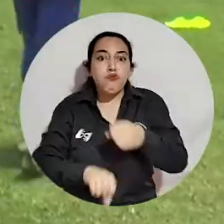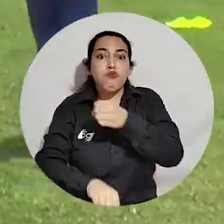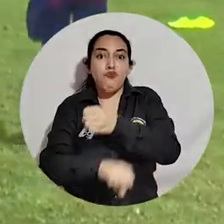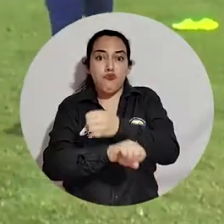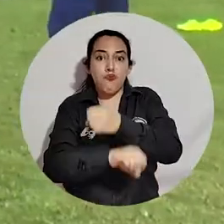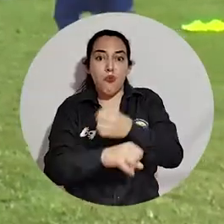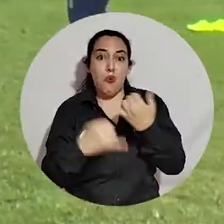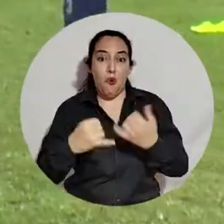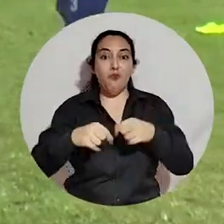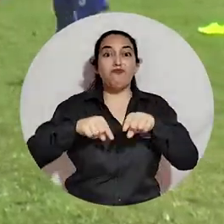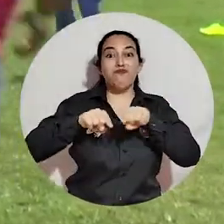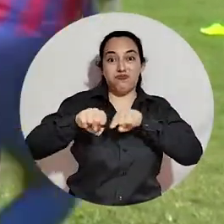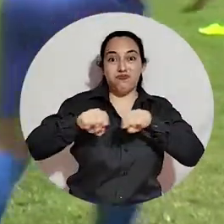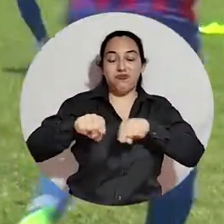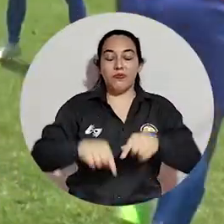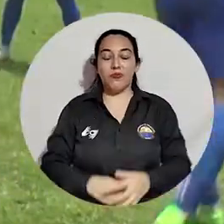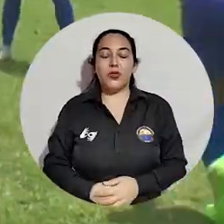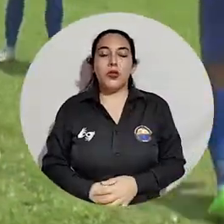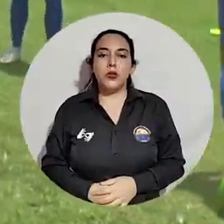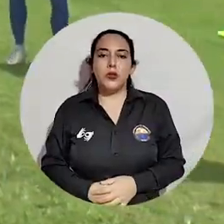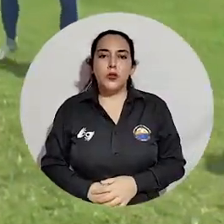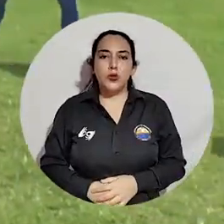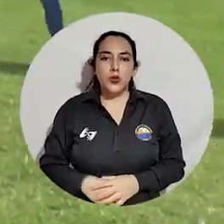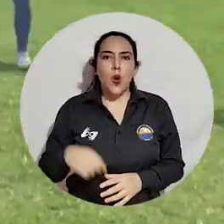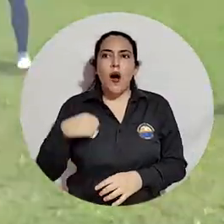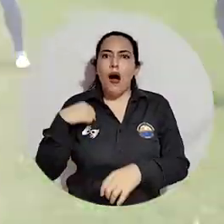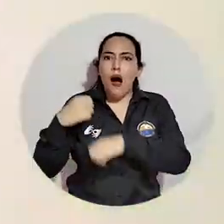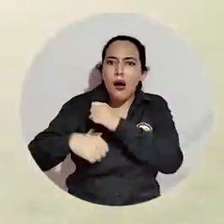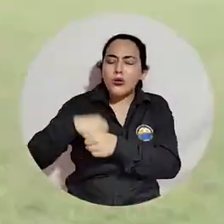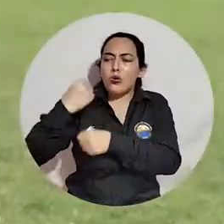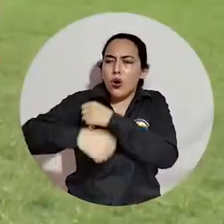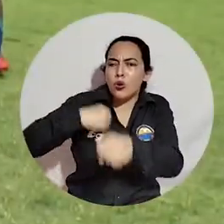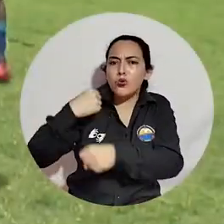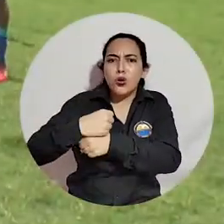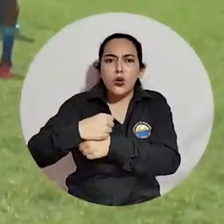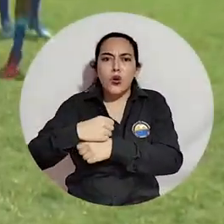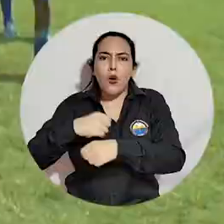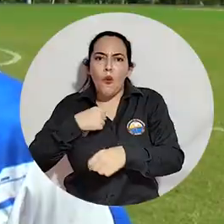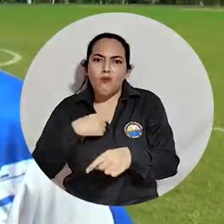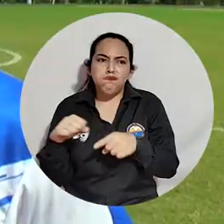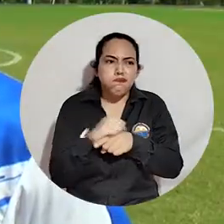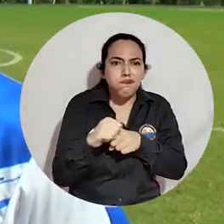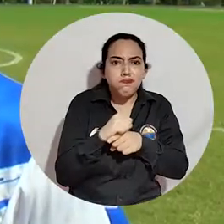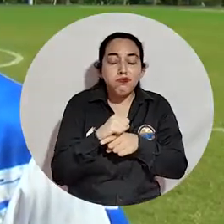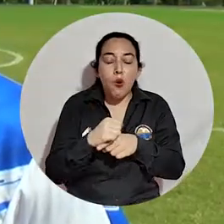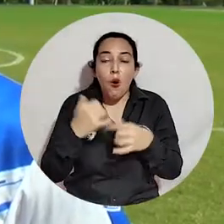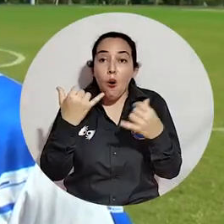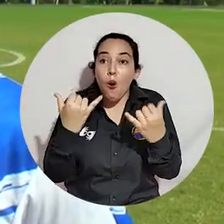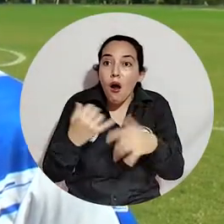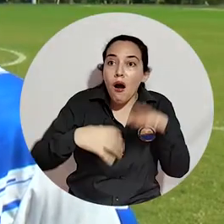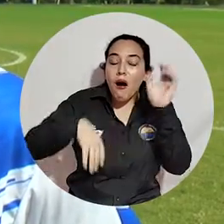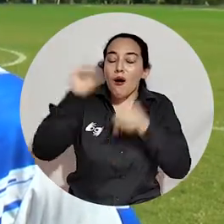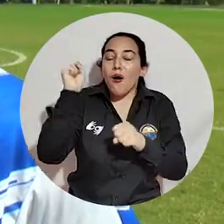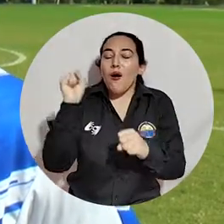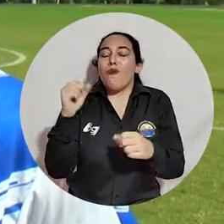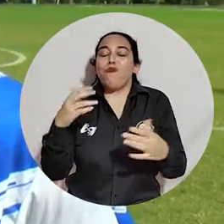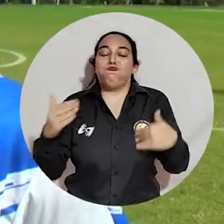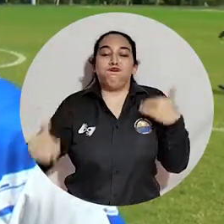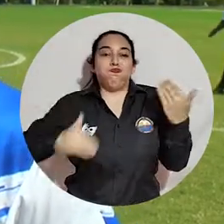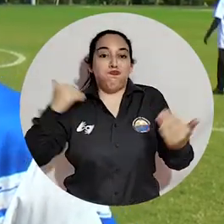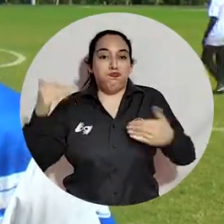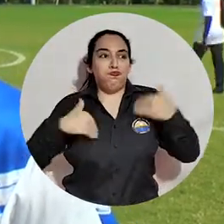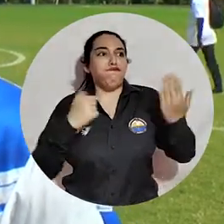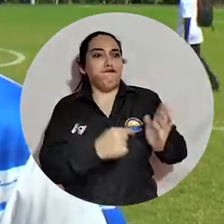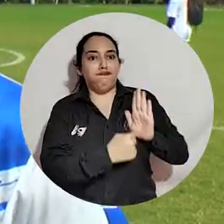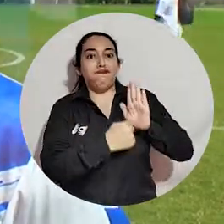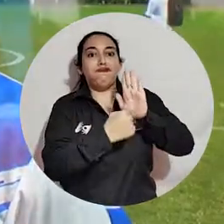destacada participación en el certamen deportivo. Veníamos buscándolo hace muchos años, es un título histórico para